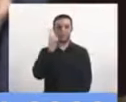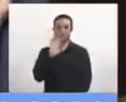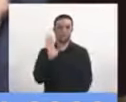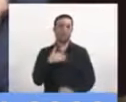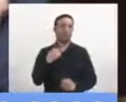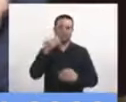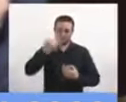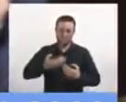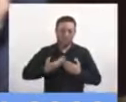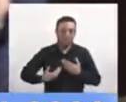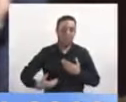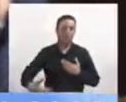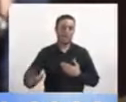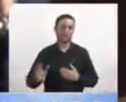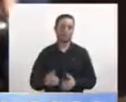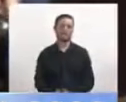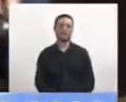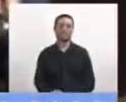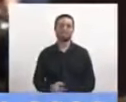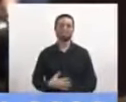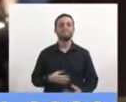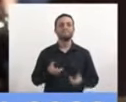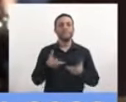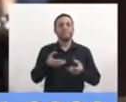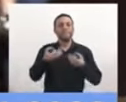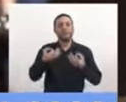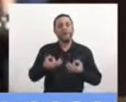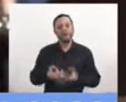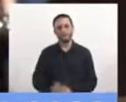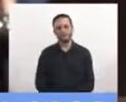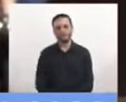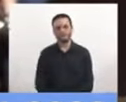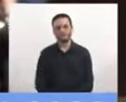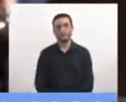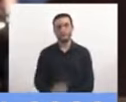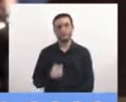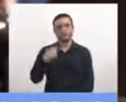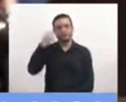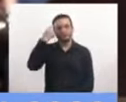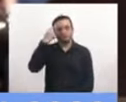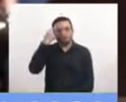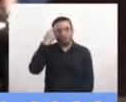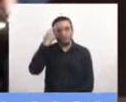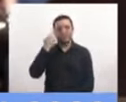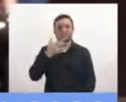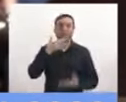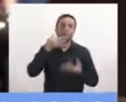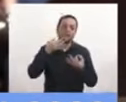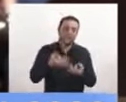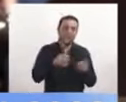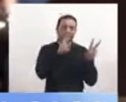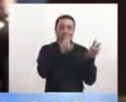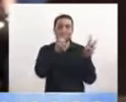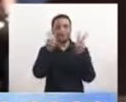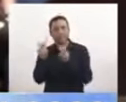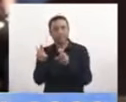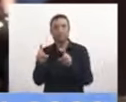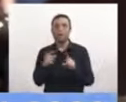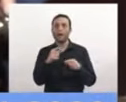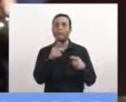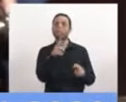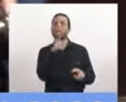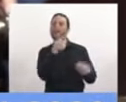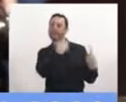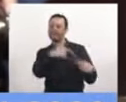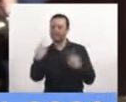día, en el siguiente. Y lo hago porque creo que más allá de aparentes distancias o diferencias entre temas, las cuatro